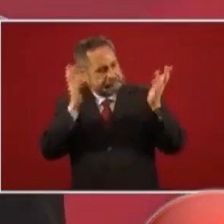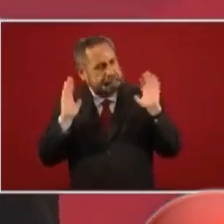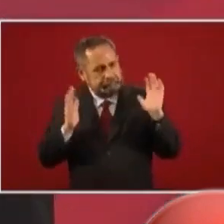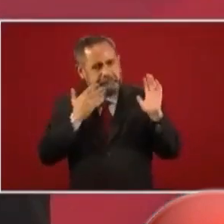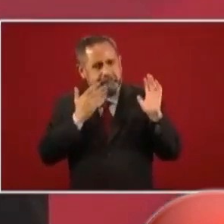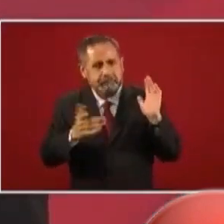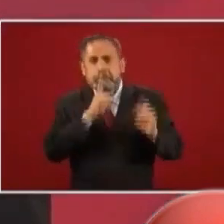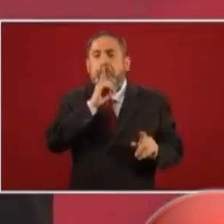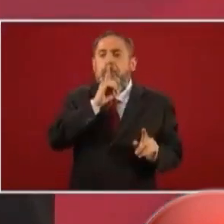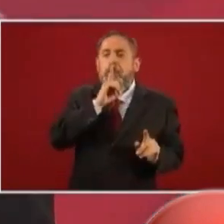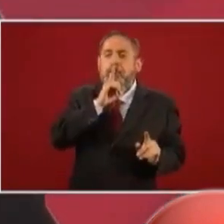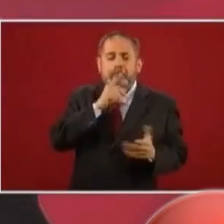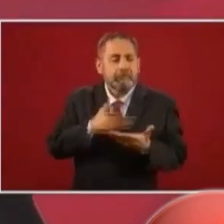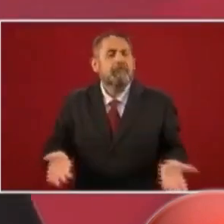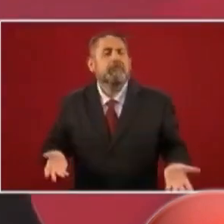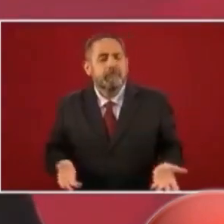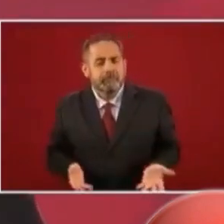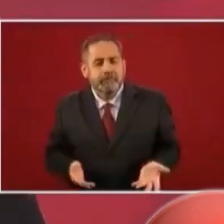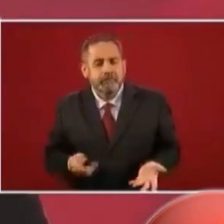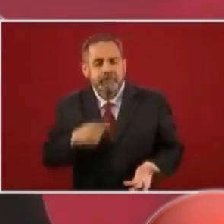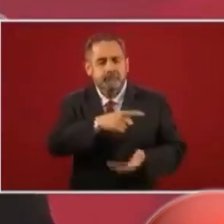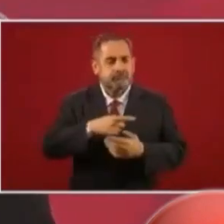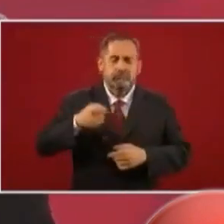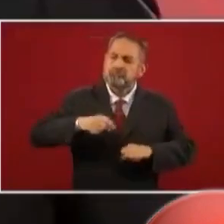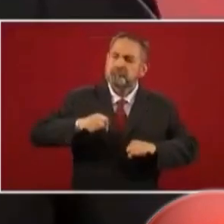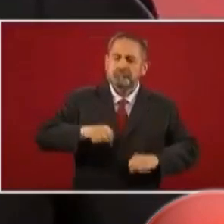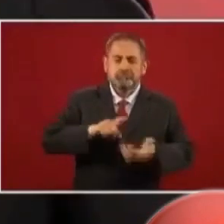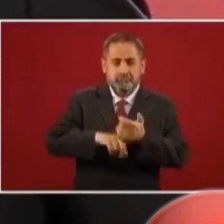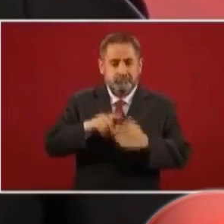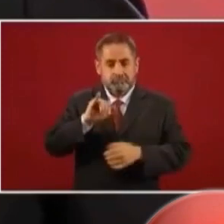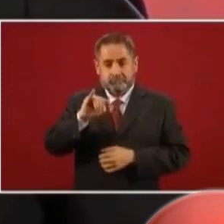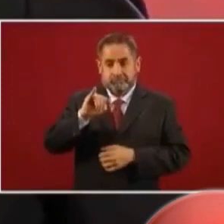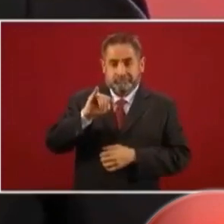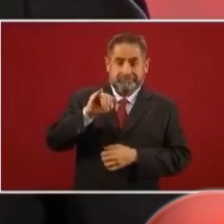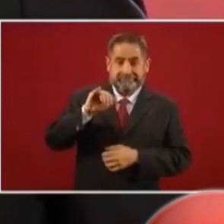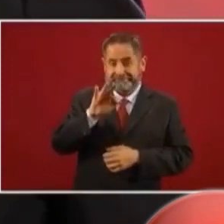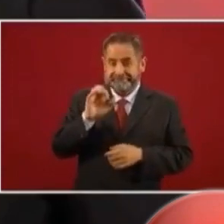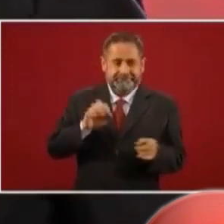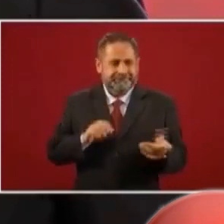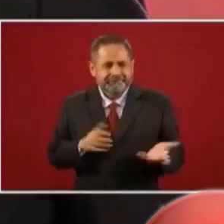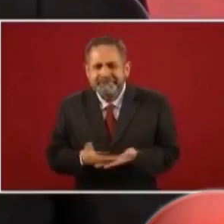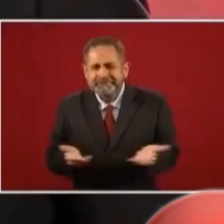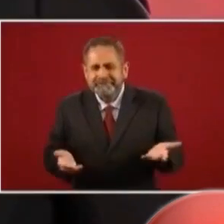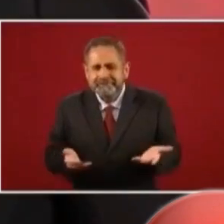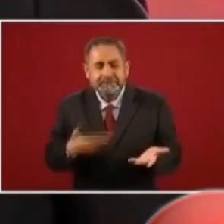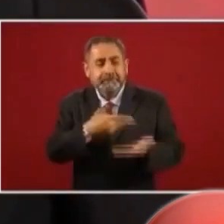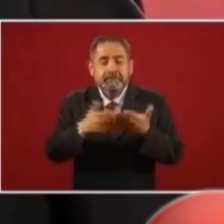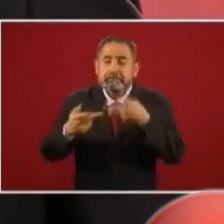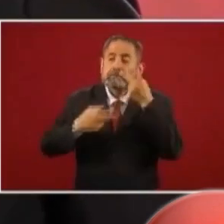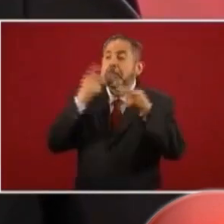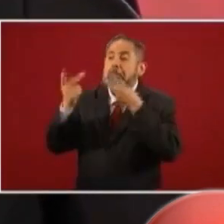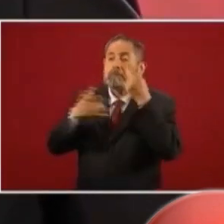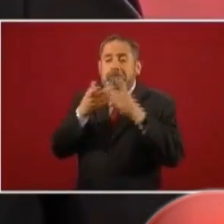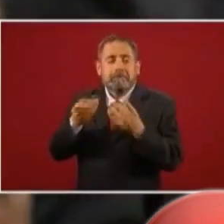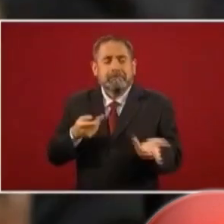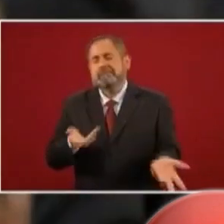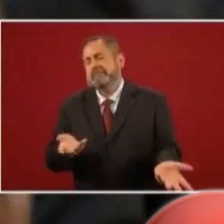manifiesto, más siendo autoridad electoral. ¿Cómo ahora viene con eso?